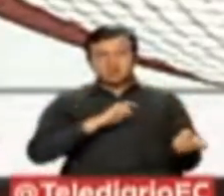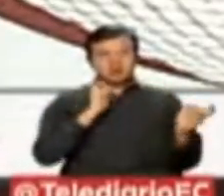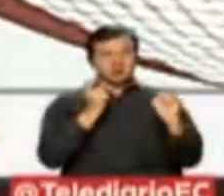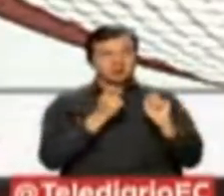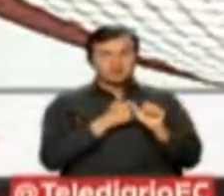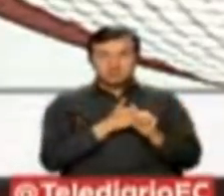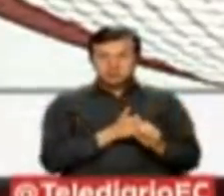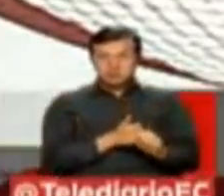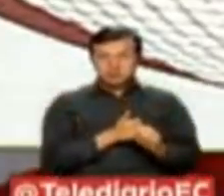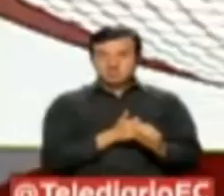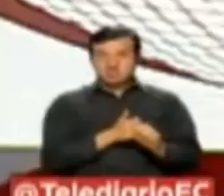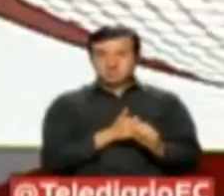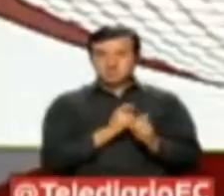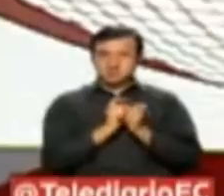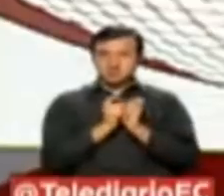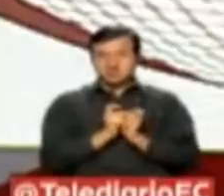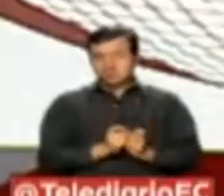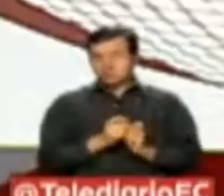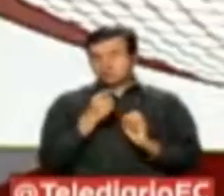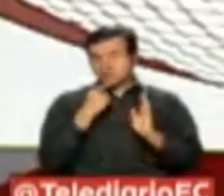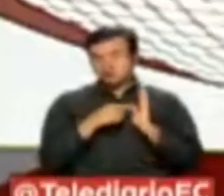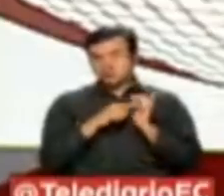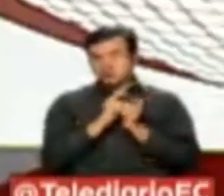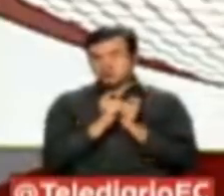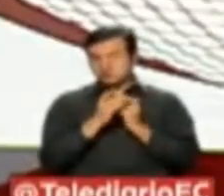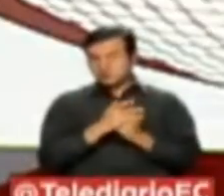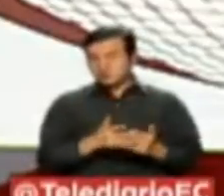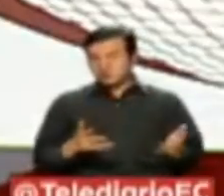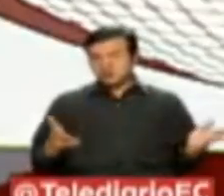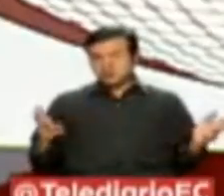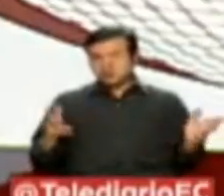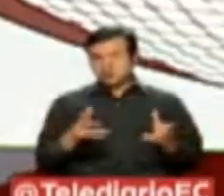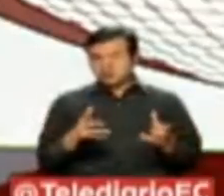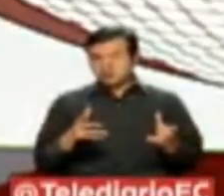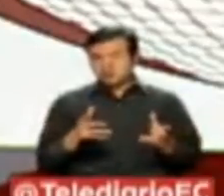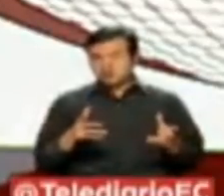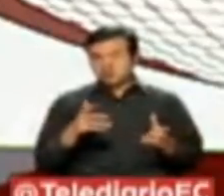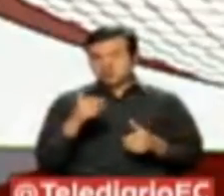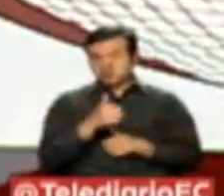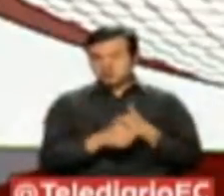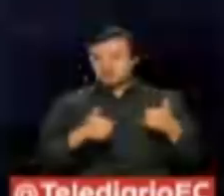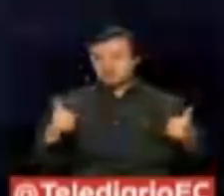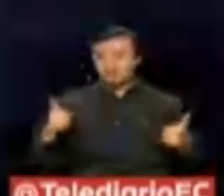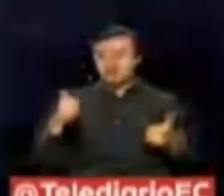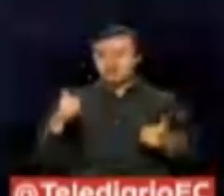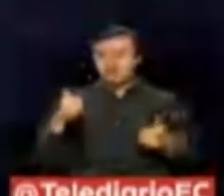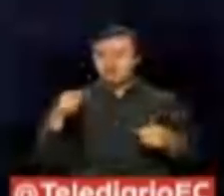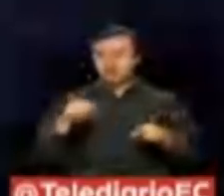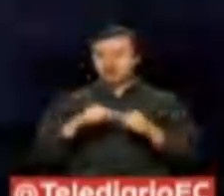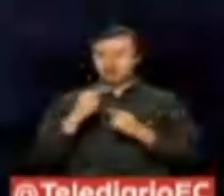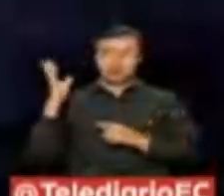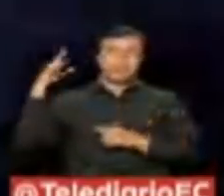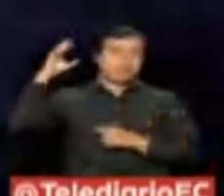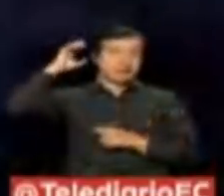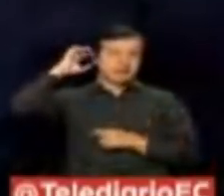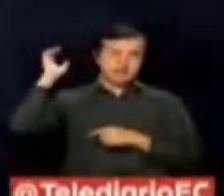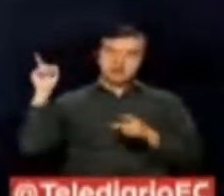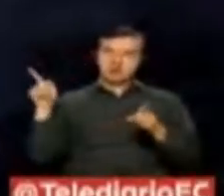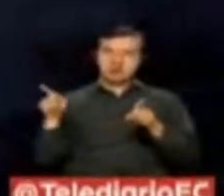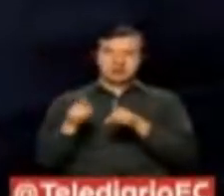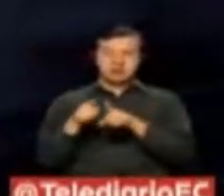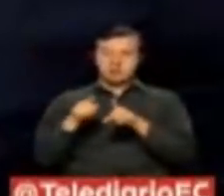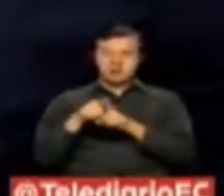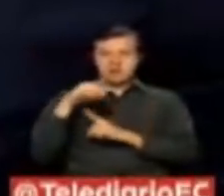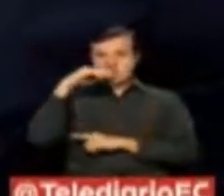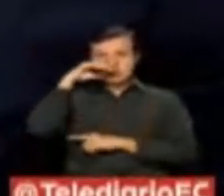continuidad pero con matices quiero decir con matices que tienen una candidata que pertenece el ínter viteri a la misma tienda política que